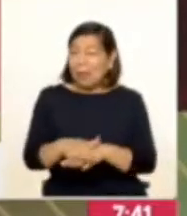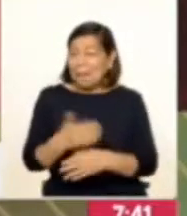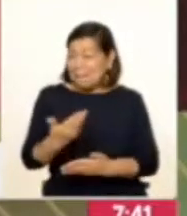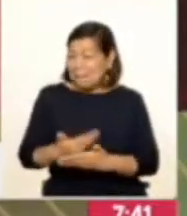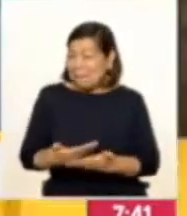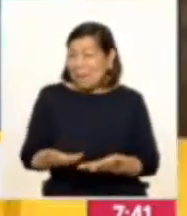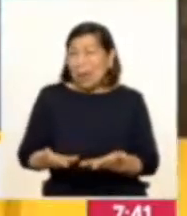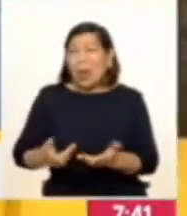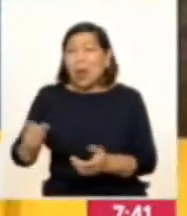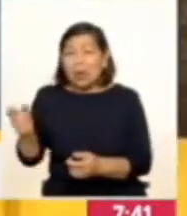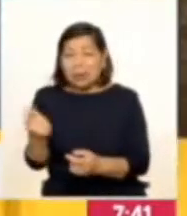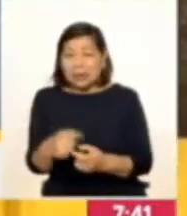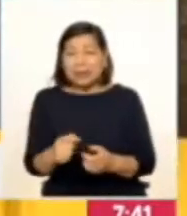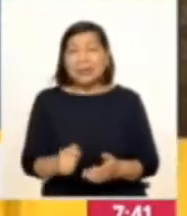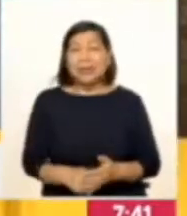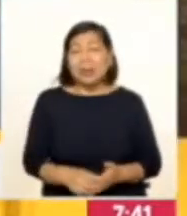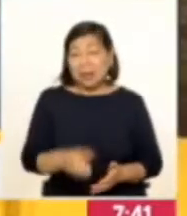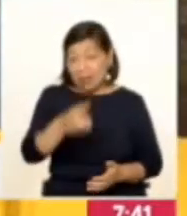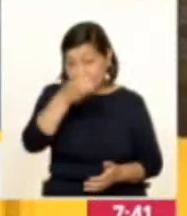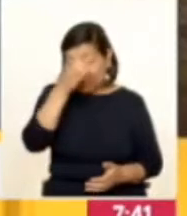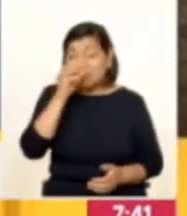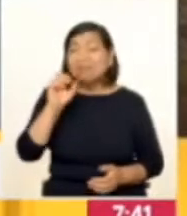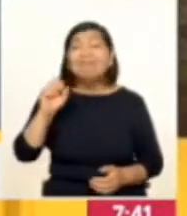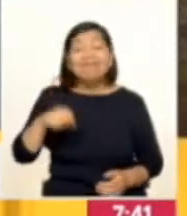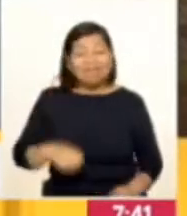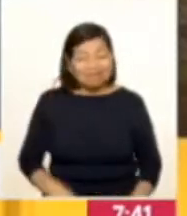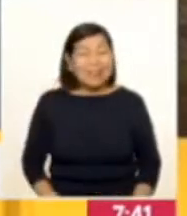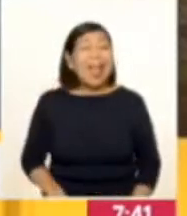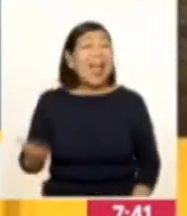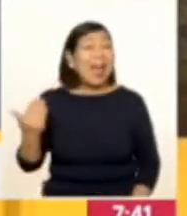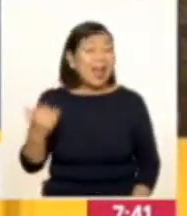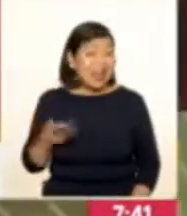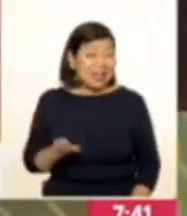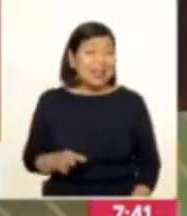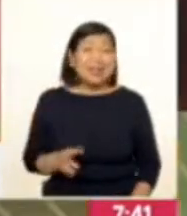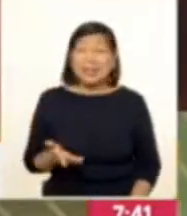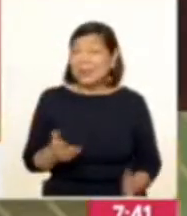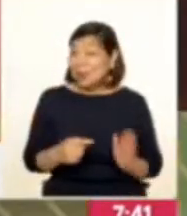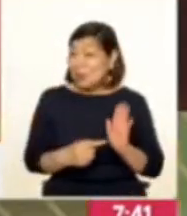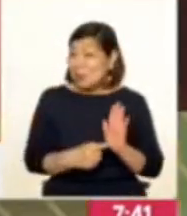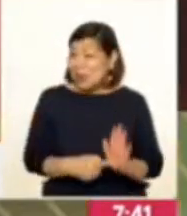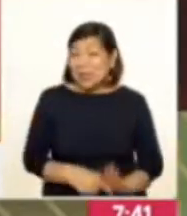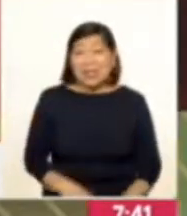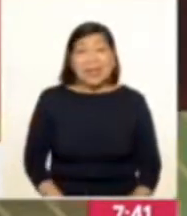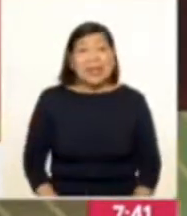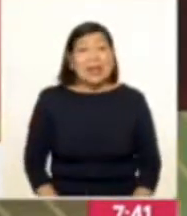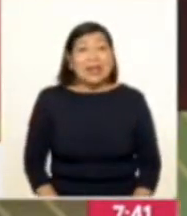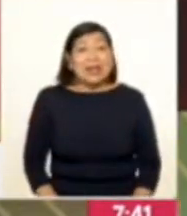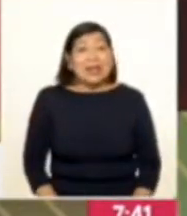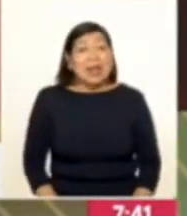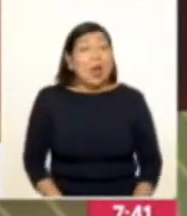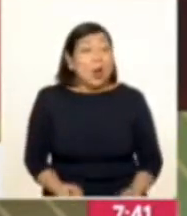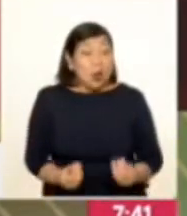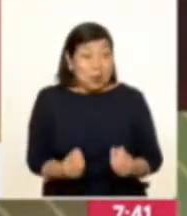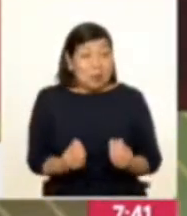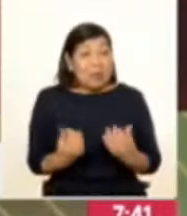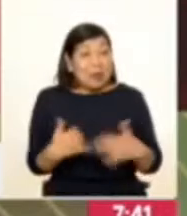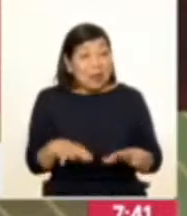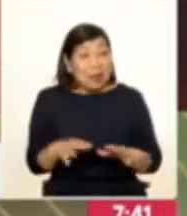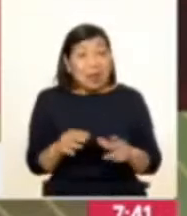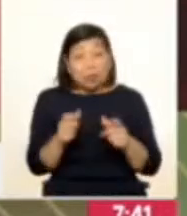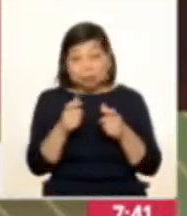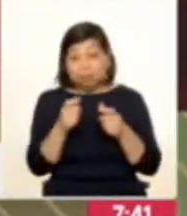y eso ha pasado en el gobierno de Pedro Castillo Sí de hecho por ejemplo esto es bastante ilustrativo fíjate así como nosotros hicimos